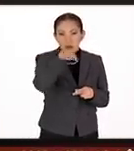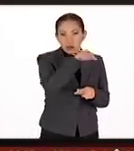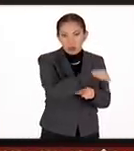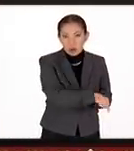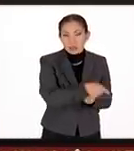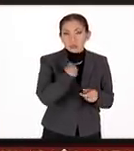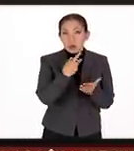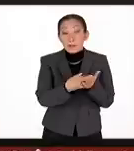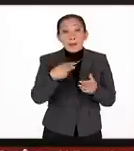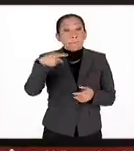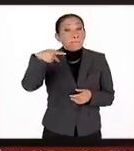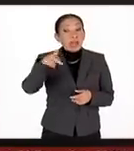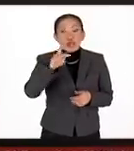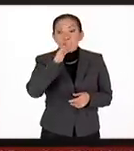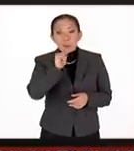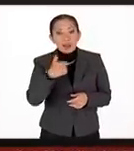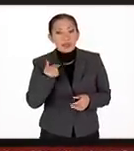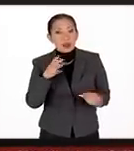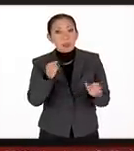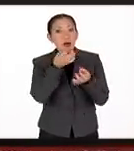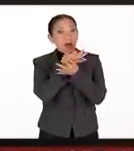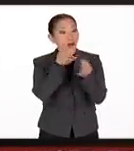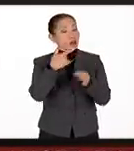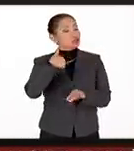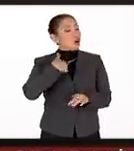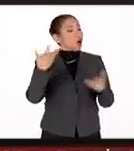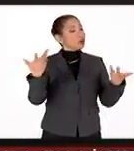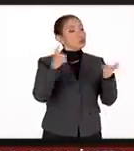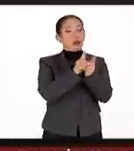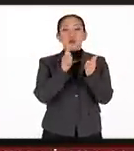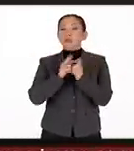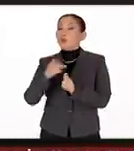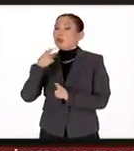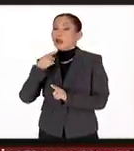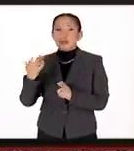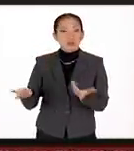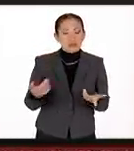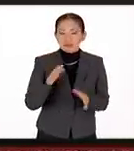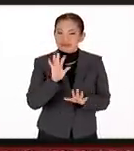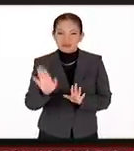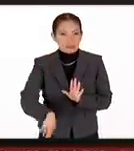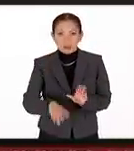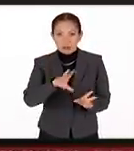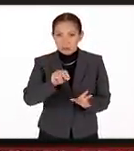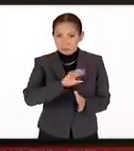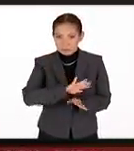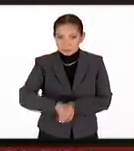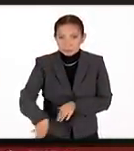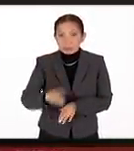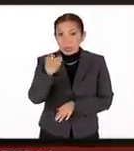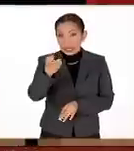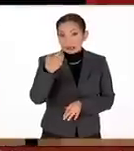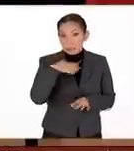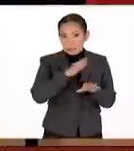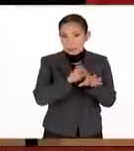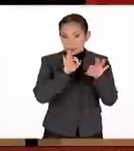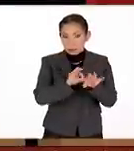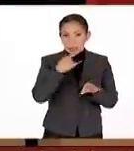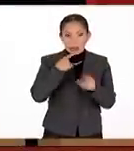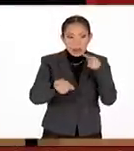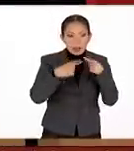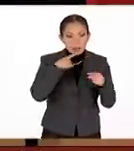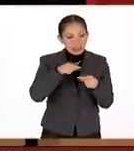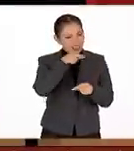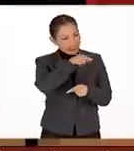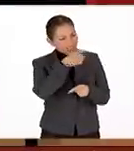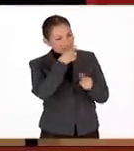estos estos programas pero no se puede hacer difusión de ella para evitar que sean utilizados con fines electorales Esta es una de las principales quejas que se ha